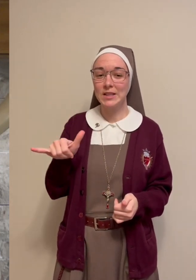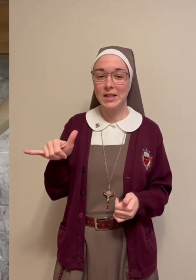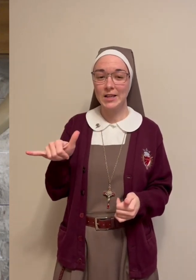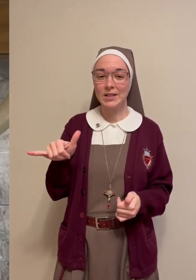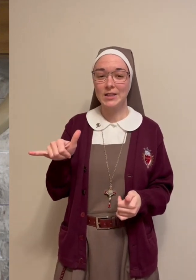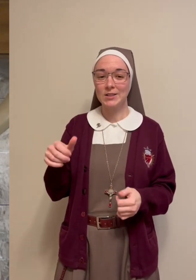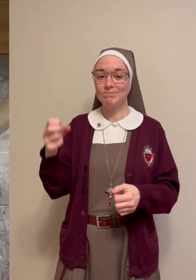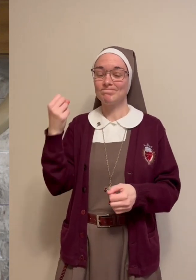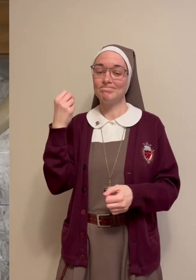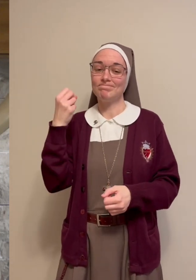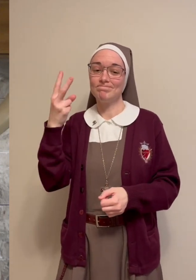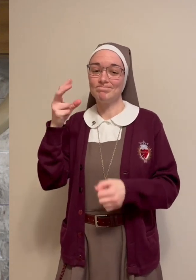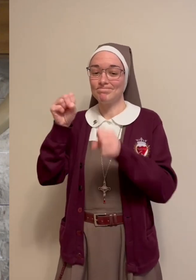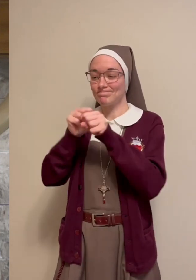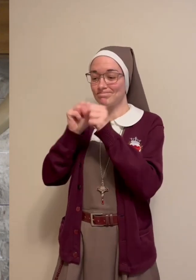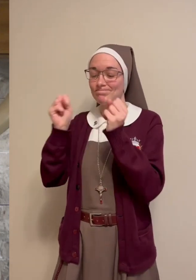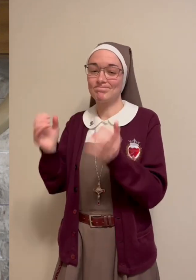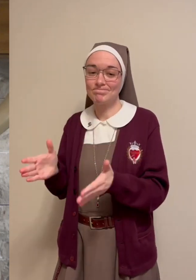aumenta nuestra fe,